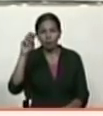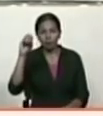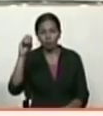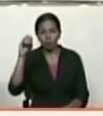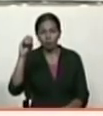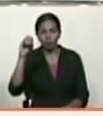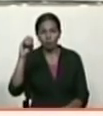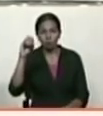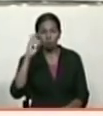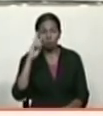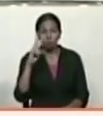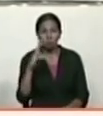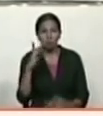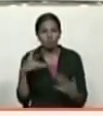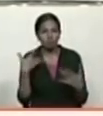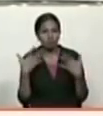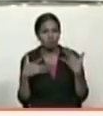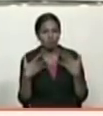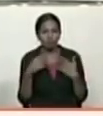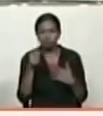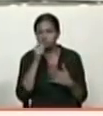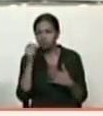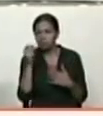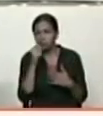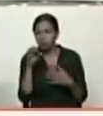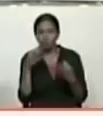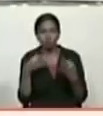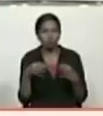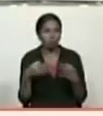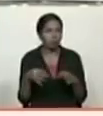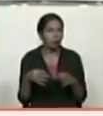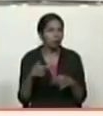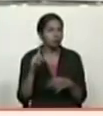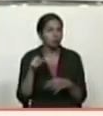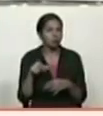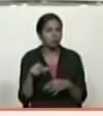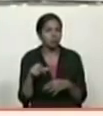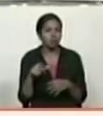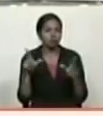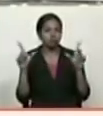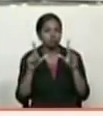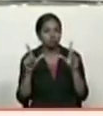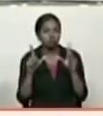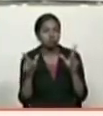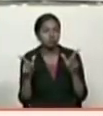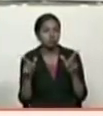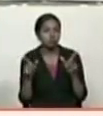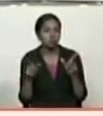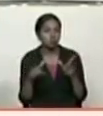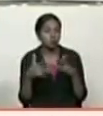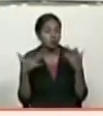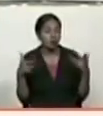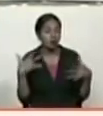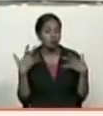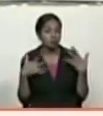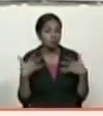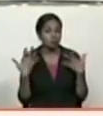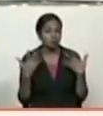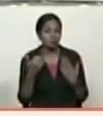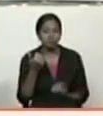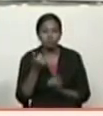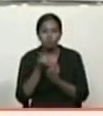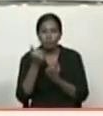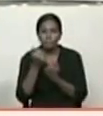es de decirlo, luego un par de entrevistas, medios de comunicación, también en todos los países, pero un gran acto de